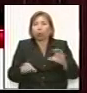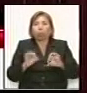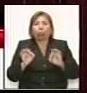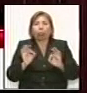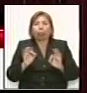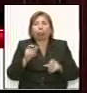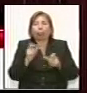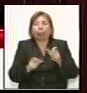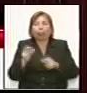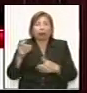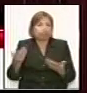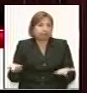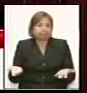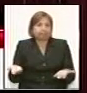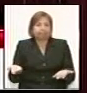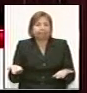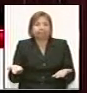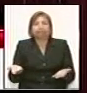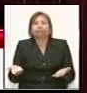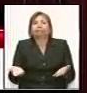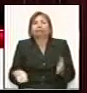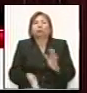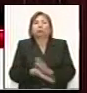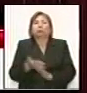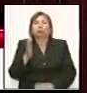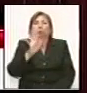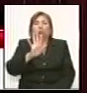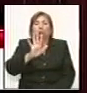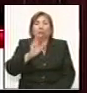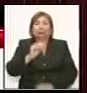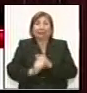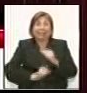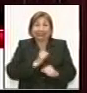y en los años 1950,